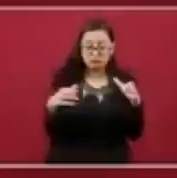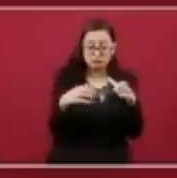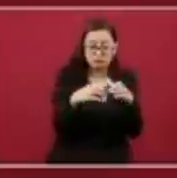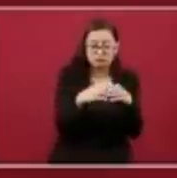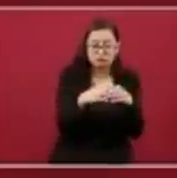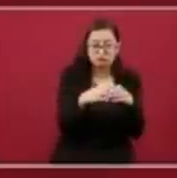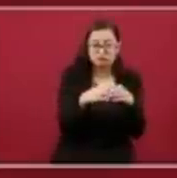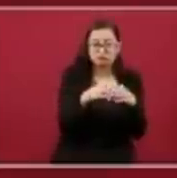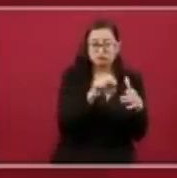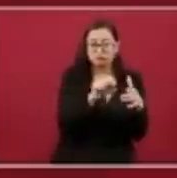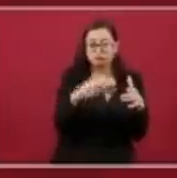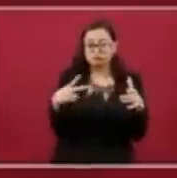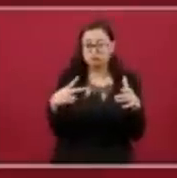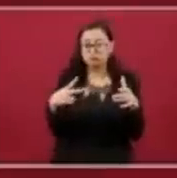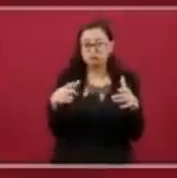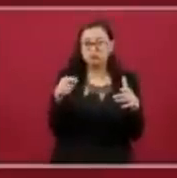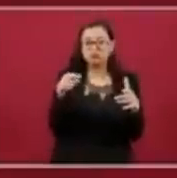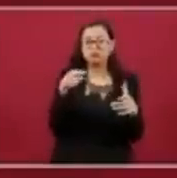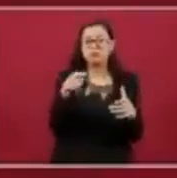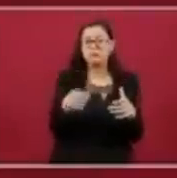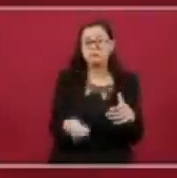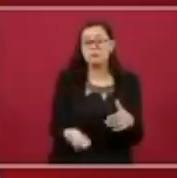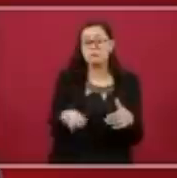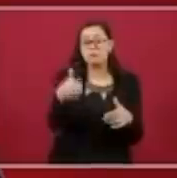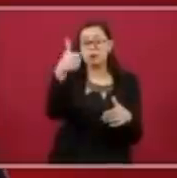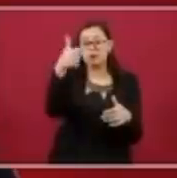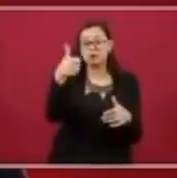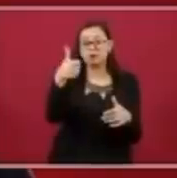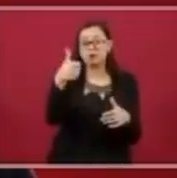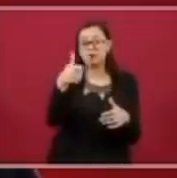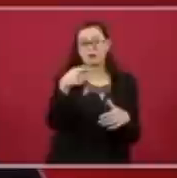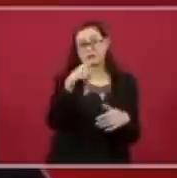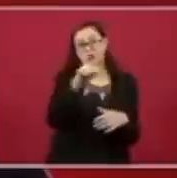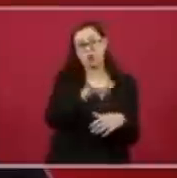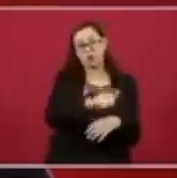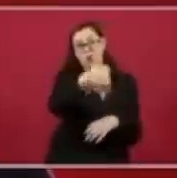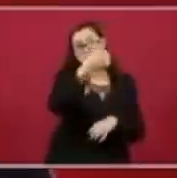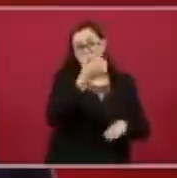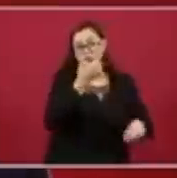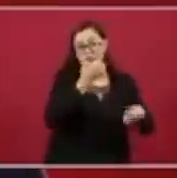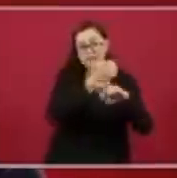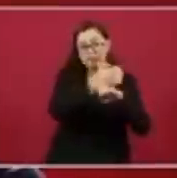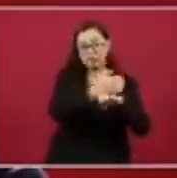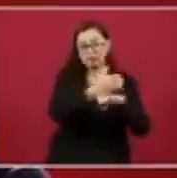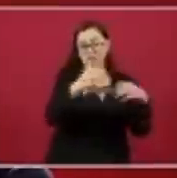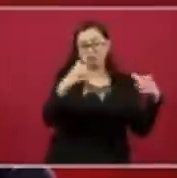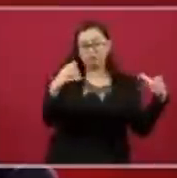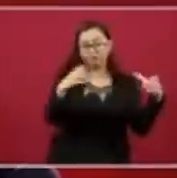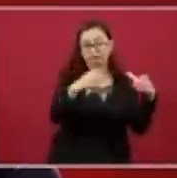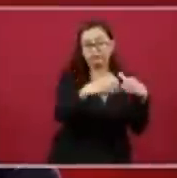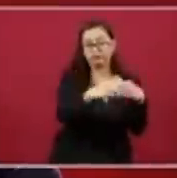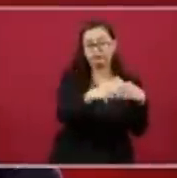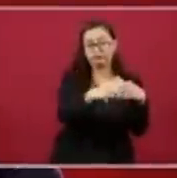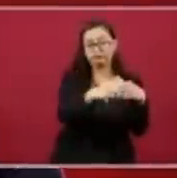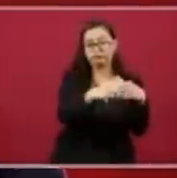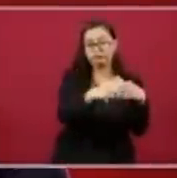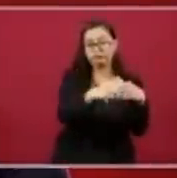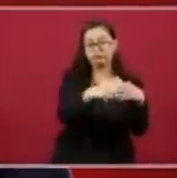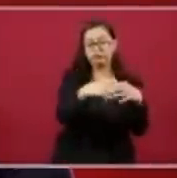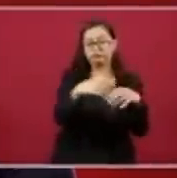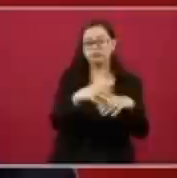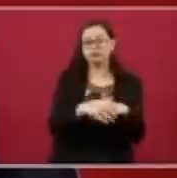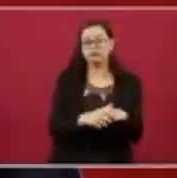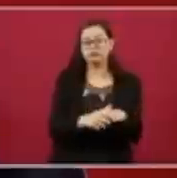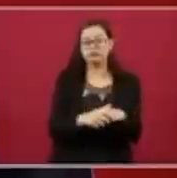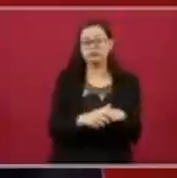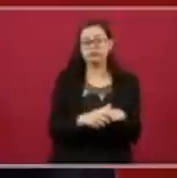la vamos a llevar a cabo en un estado de la República. Vamos a llevar a cabo la